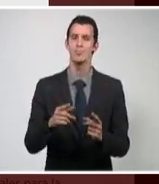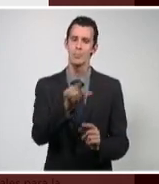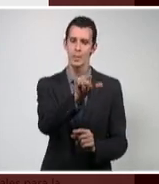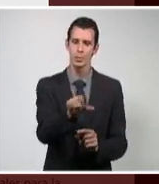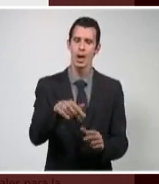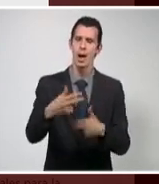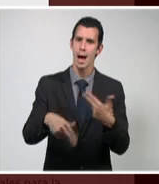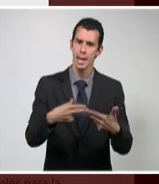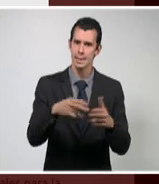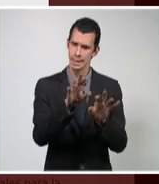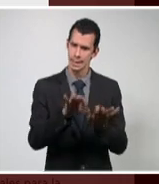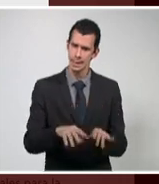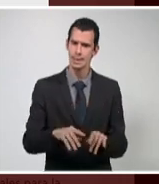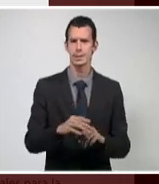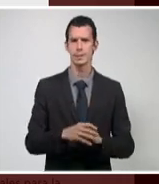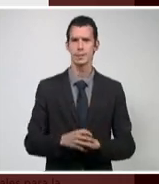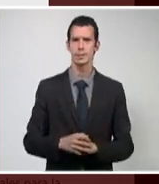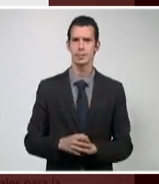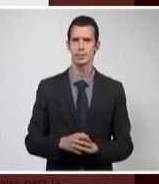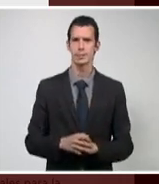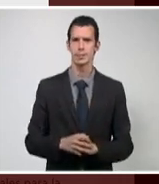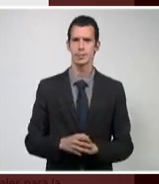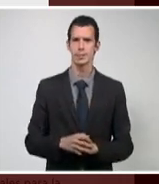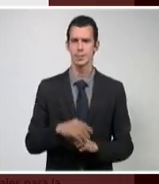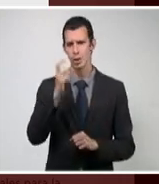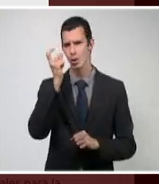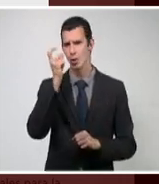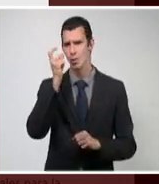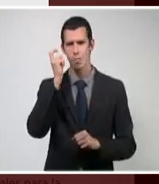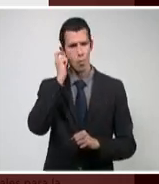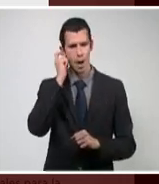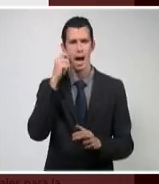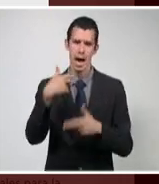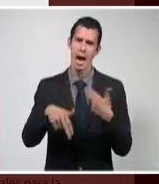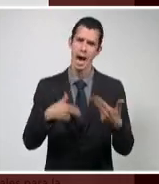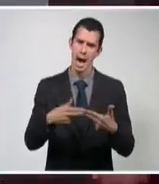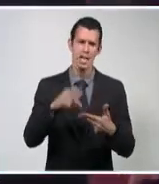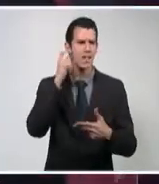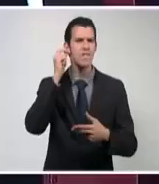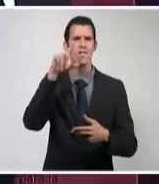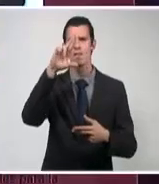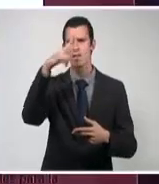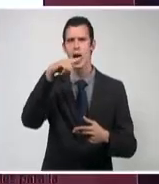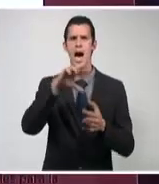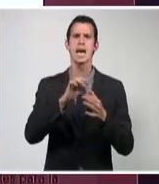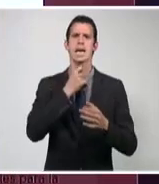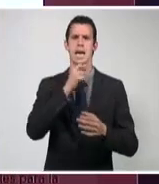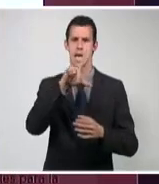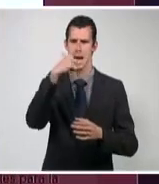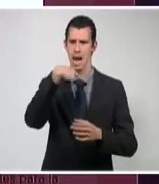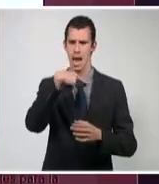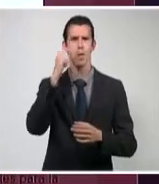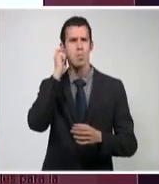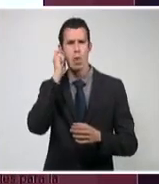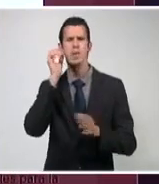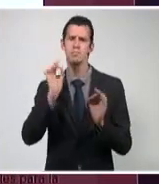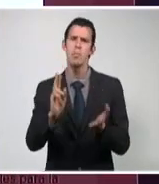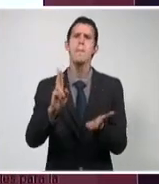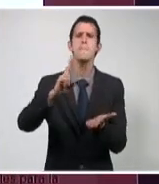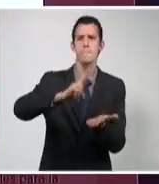Digitales es Helet Martínez Fraguela, fundadora de ADN Cuba. Ya ven